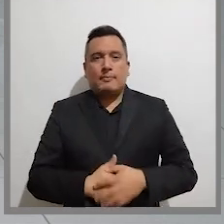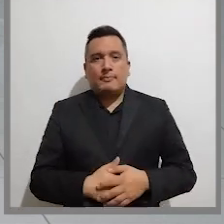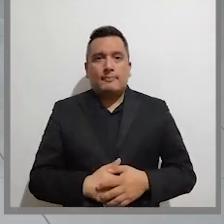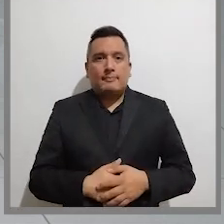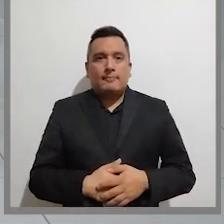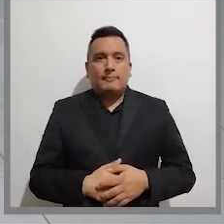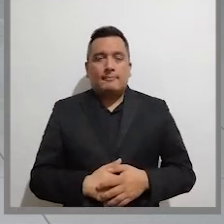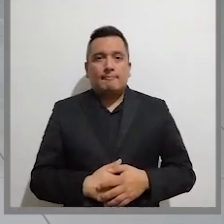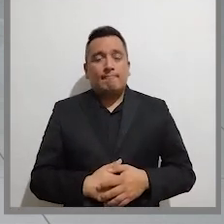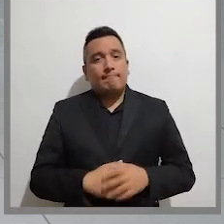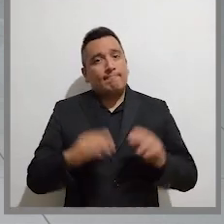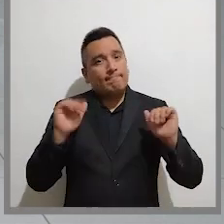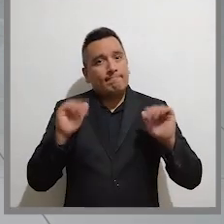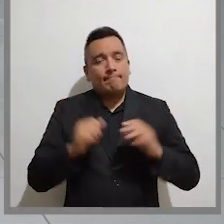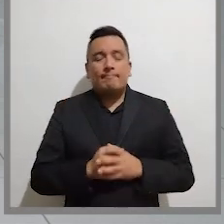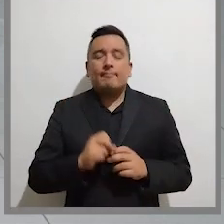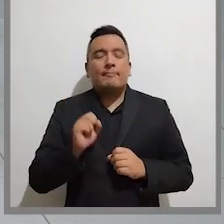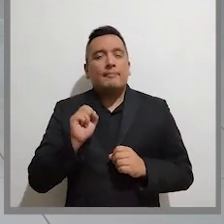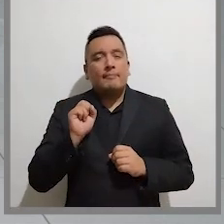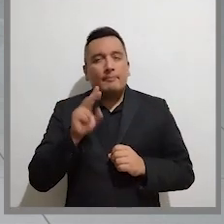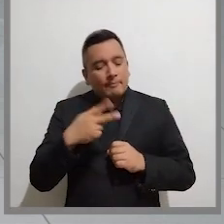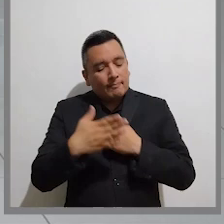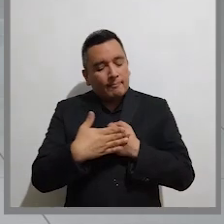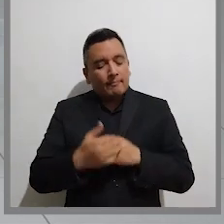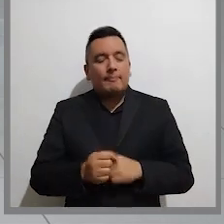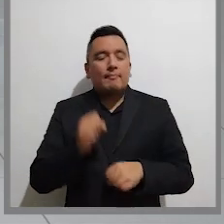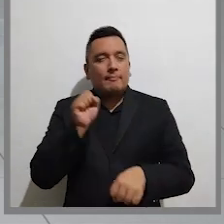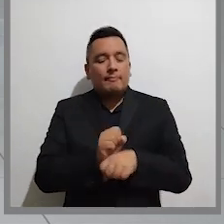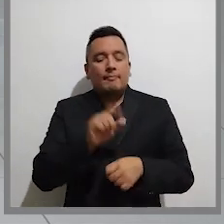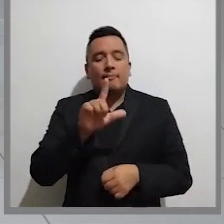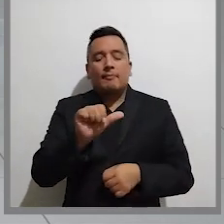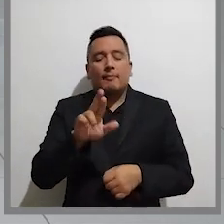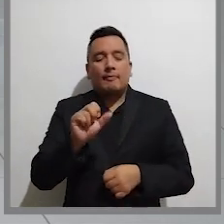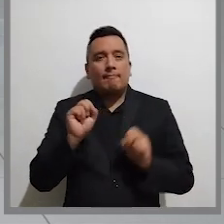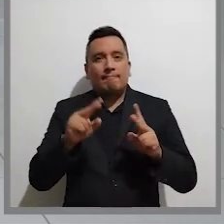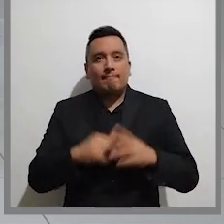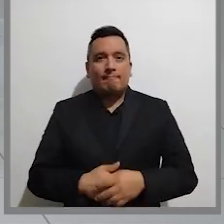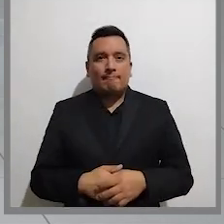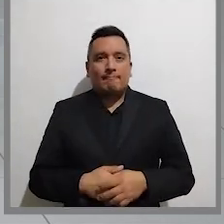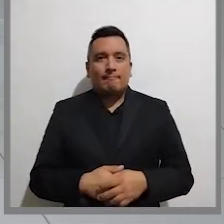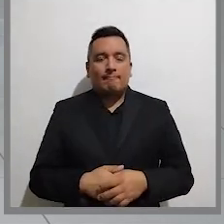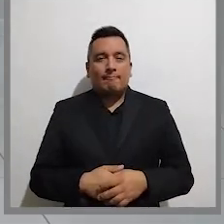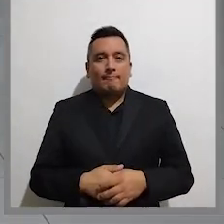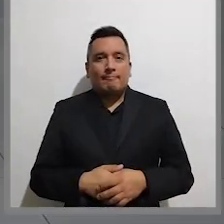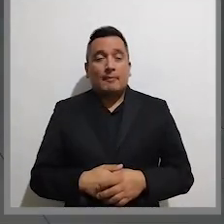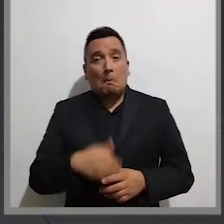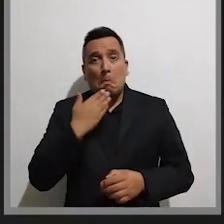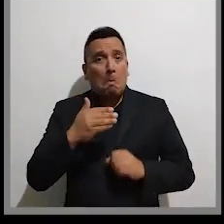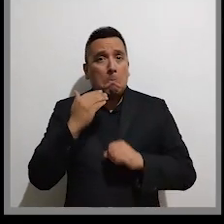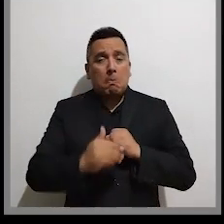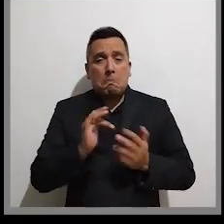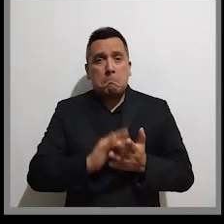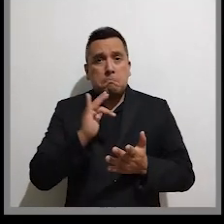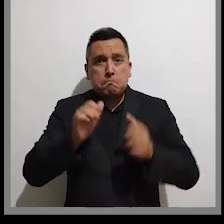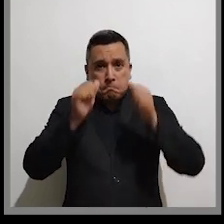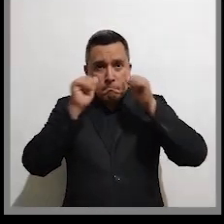en contra de la mujer. Nos despedimos, nos vemos y nos escuchamos en la próxima edición de La Urna. Pásenla muy bien. Y bueno, fue